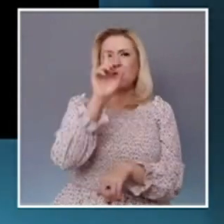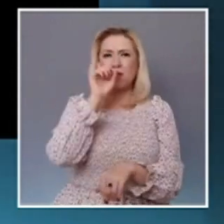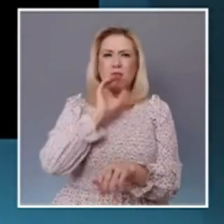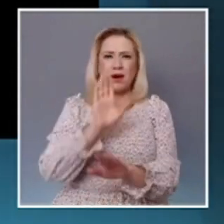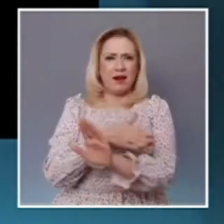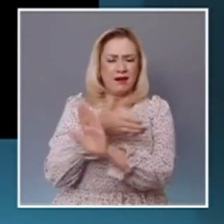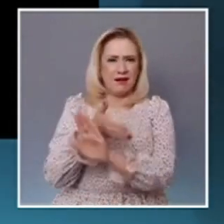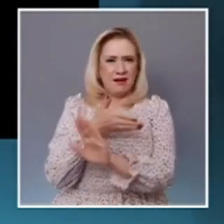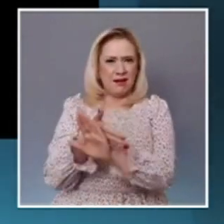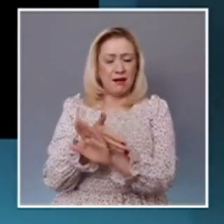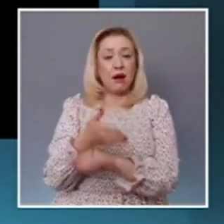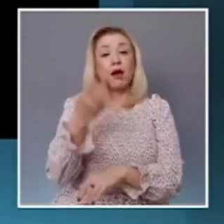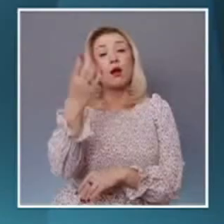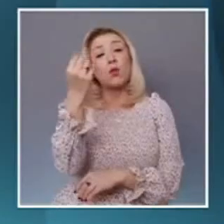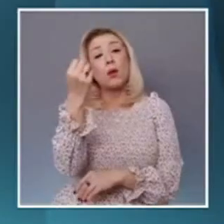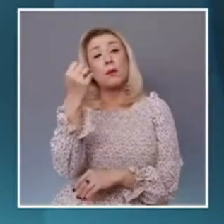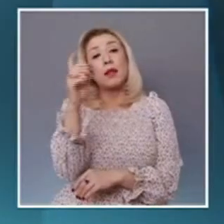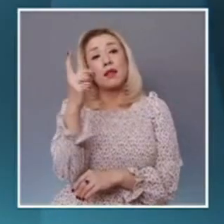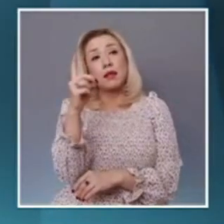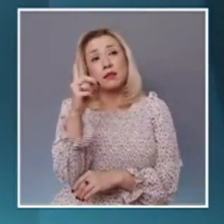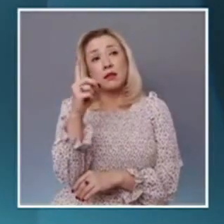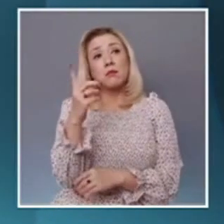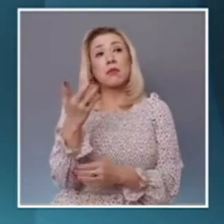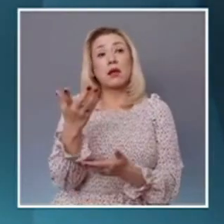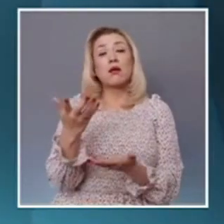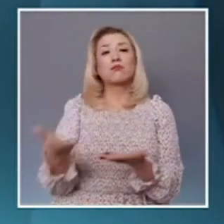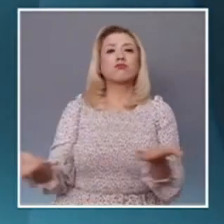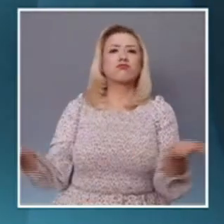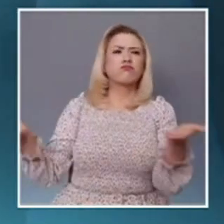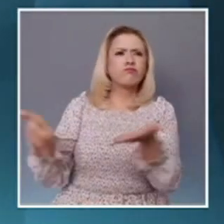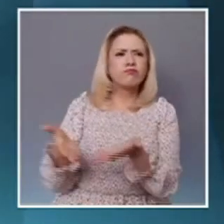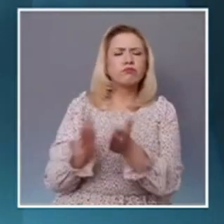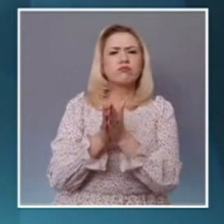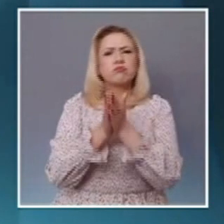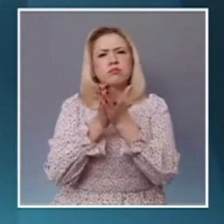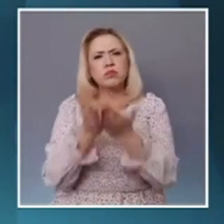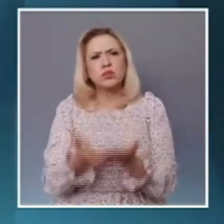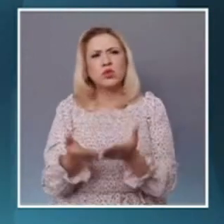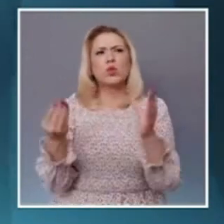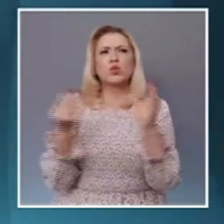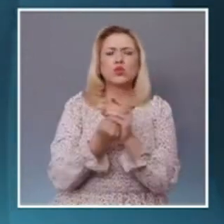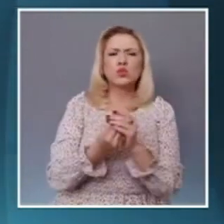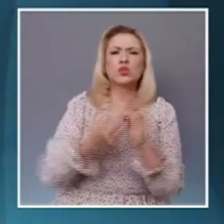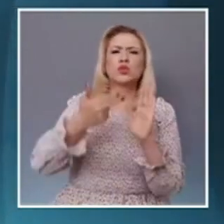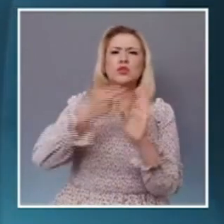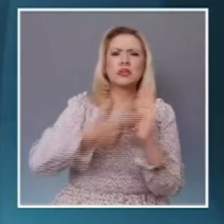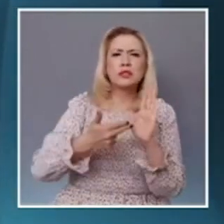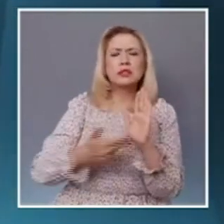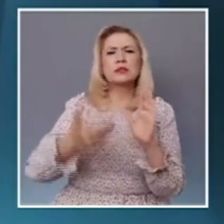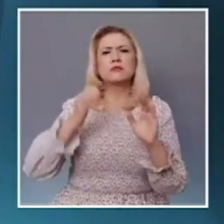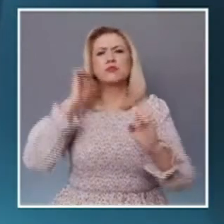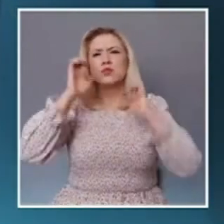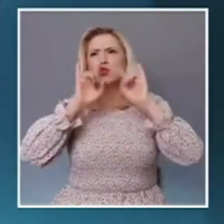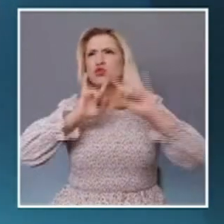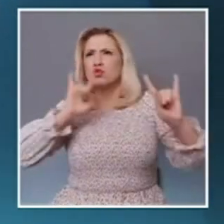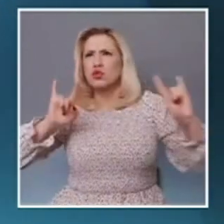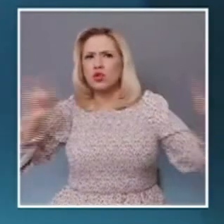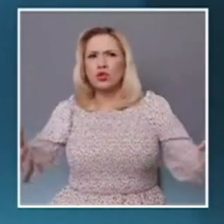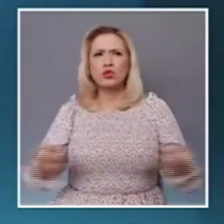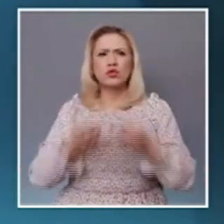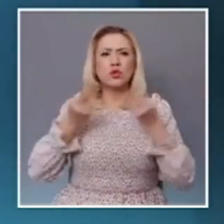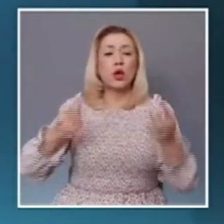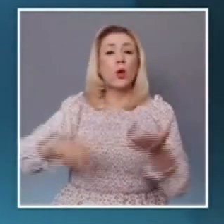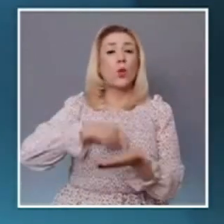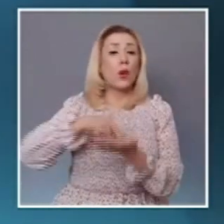habrá conversatorios, presentaciones de libros, talleres, documentales y exposiciones en la sede del Consejo de la Judicatura